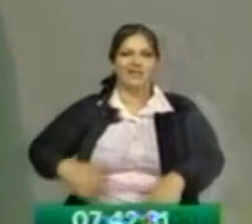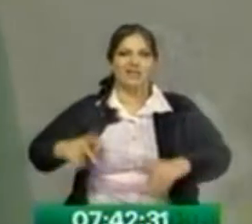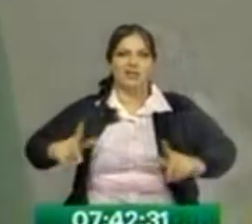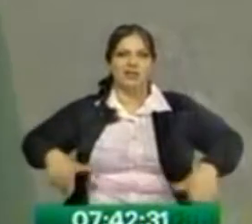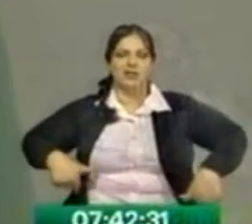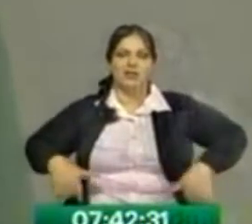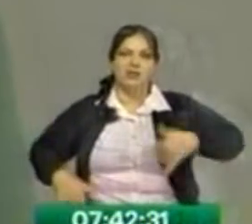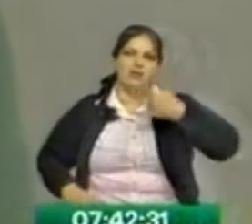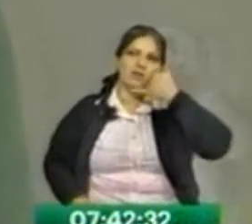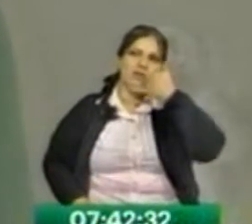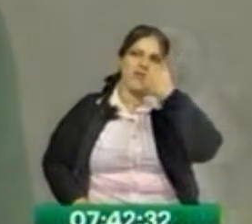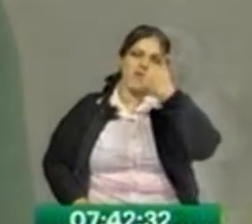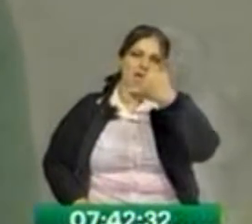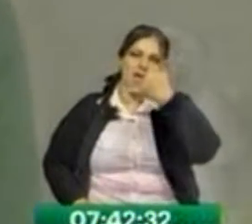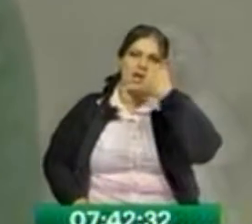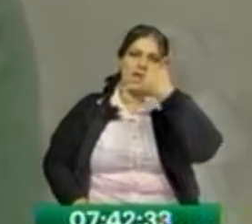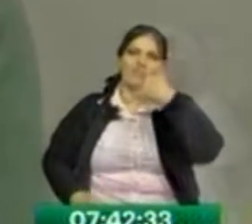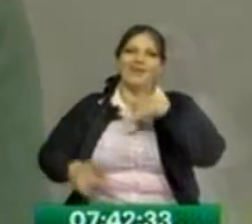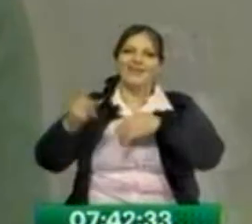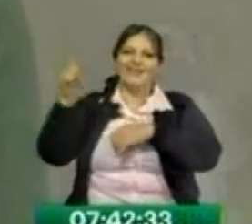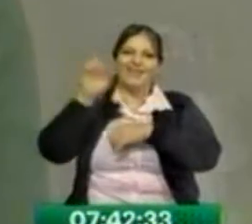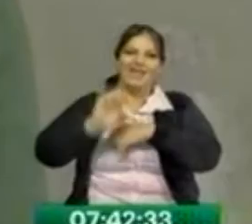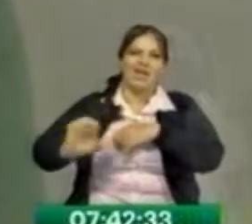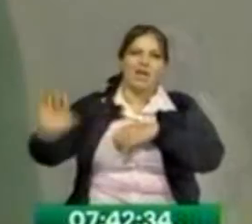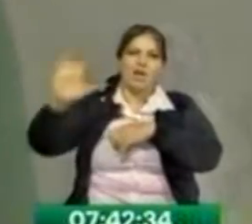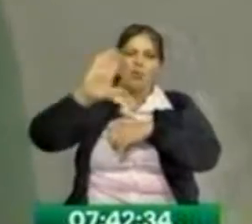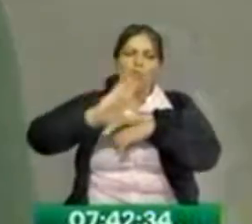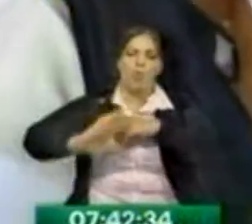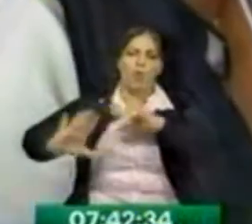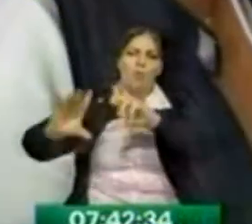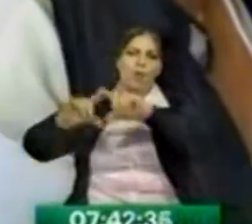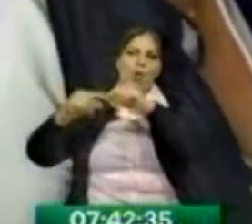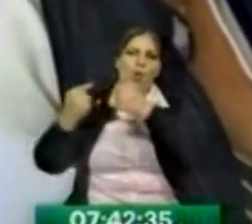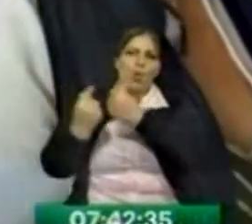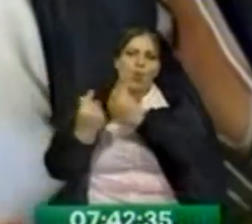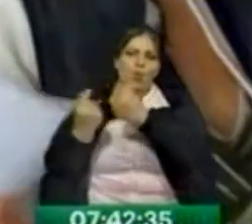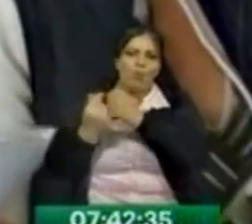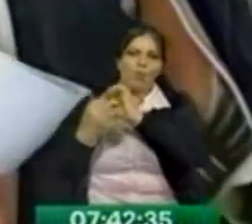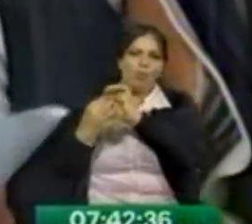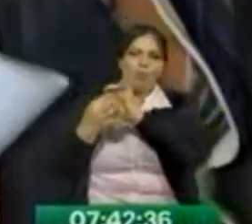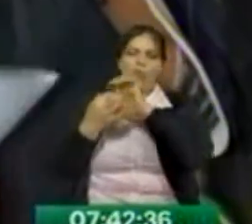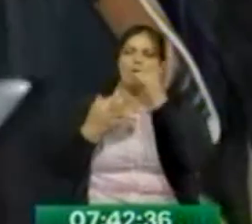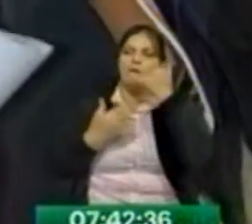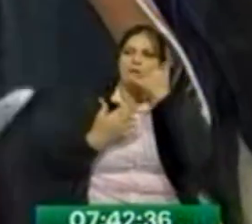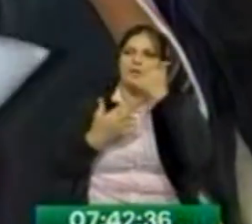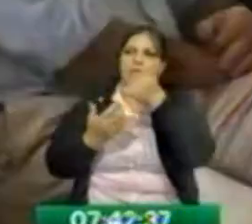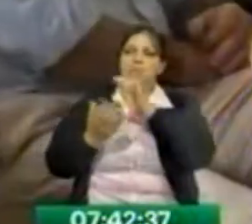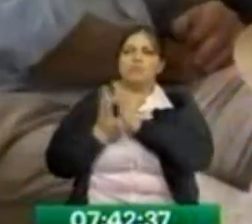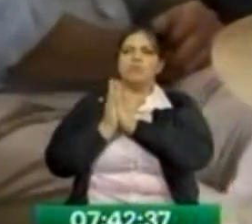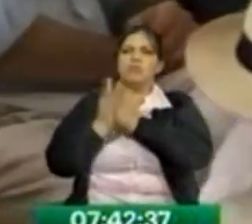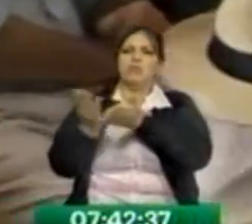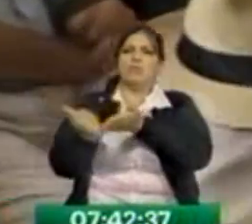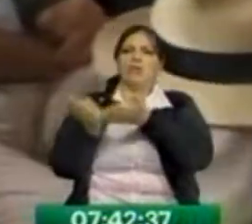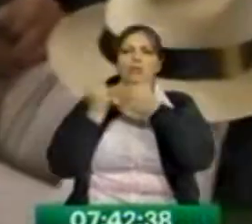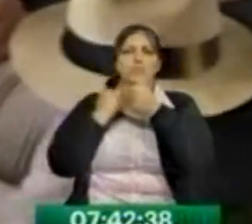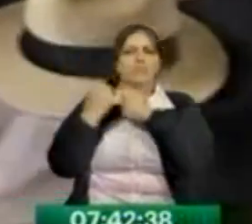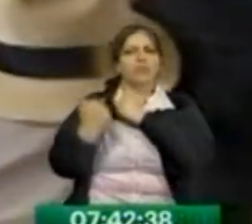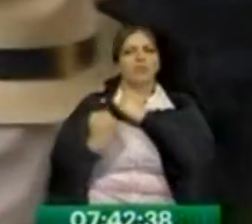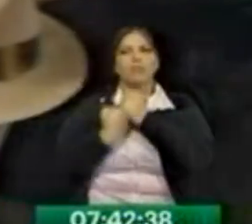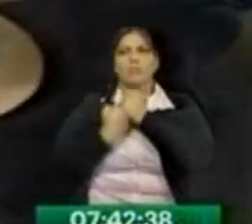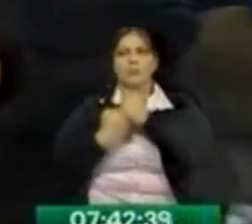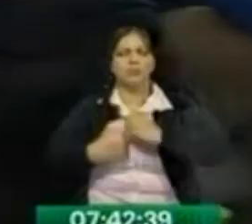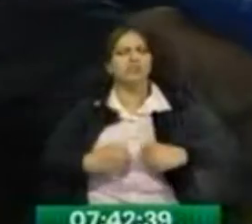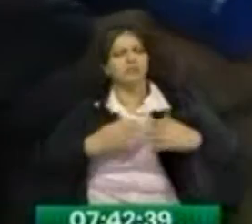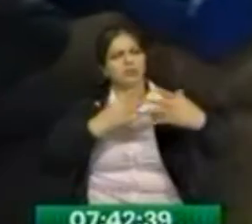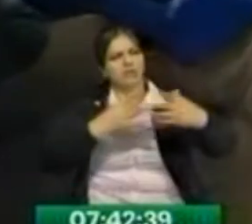una llamada para más seguridad y más desarrollo el programa que estamos lanzando es una muestra de un